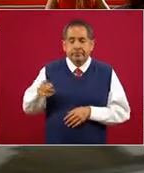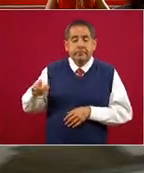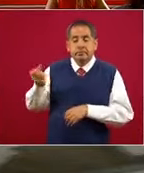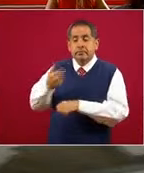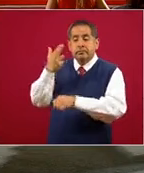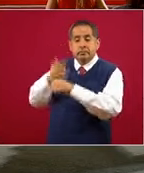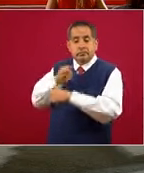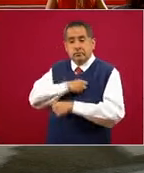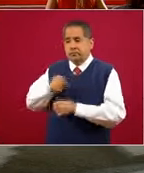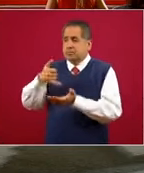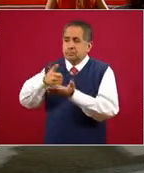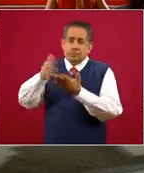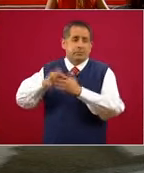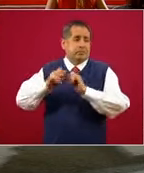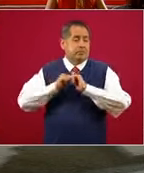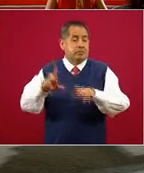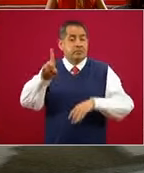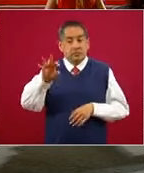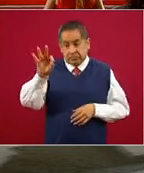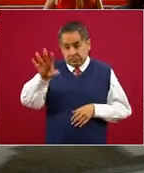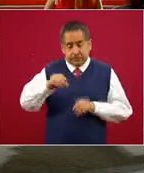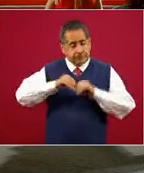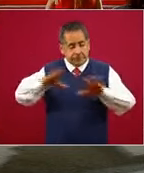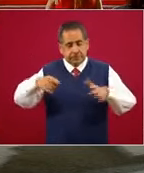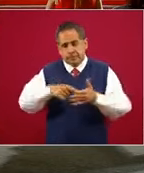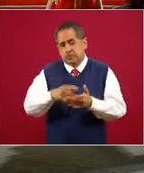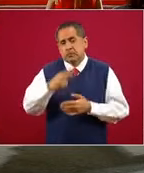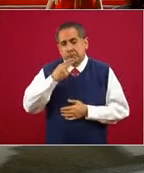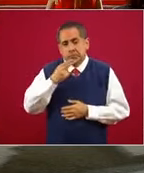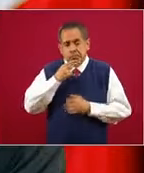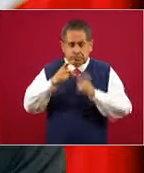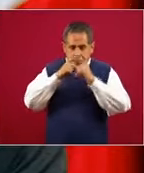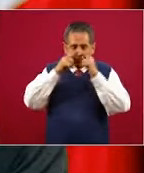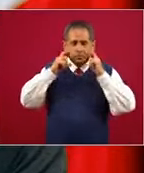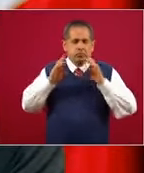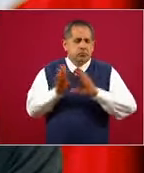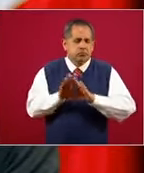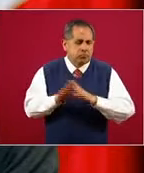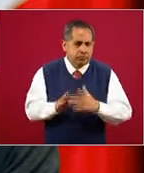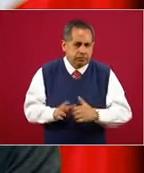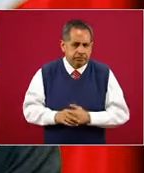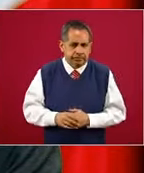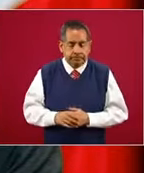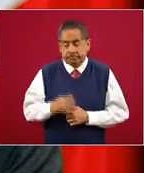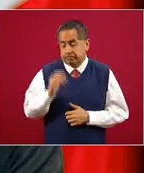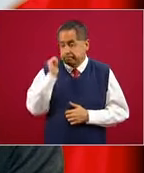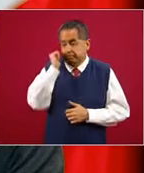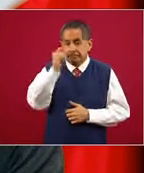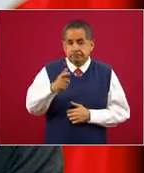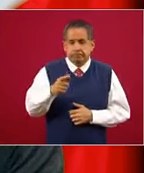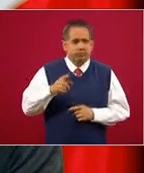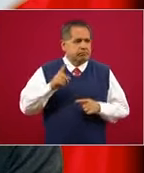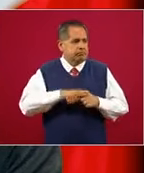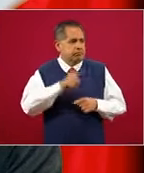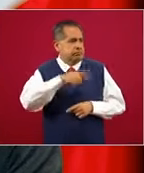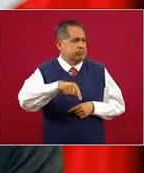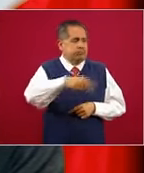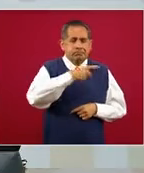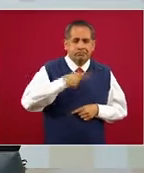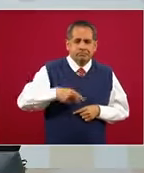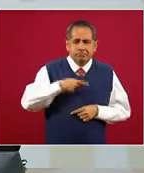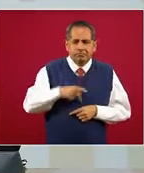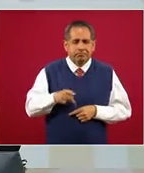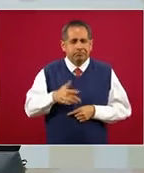Salud que están publicados en el Diario Oficial que hablan de la utilidad de cubrebocas. Por alguna razón, algún segmento de la